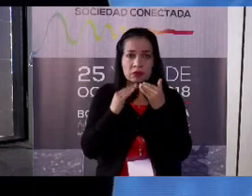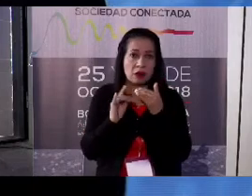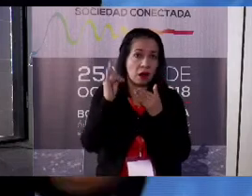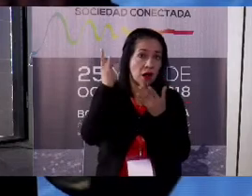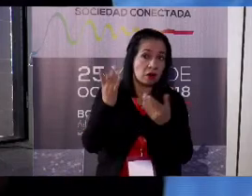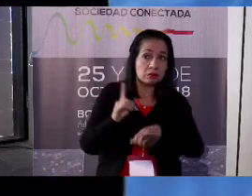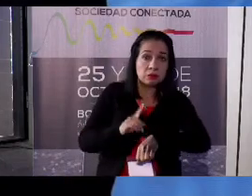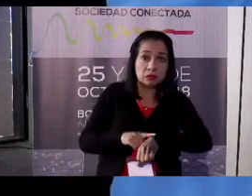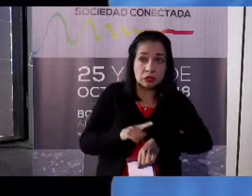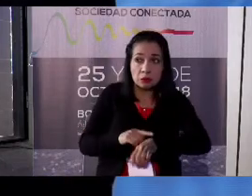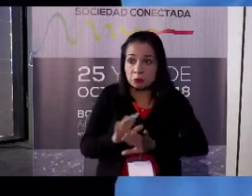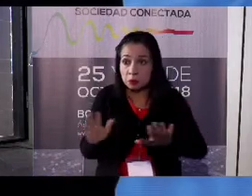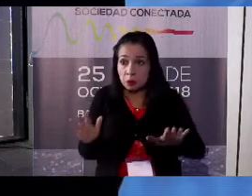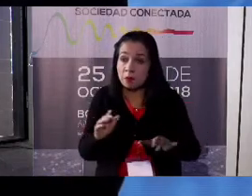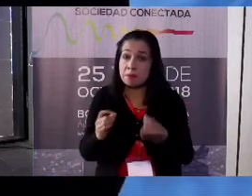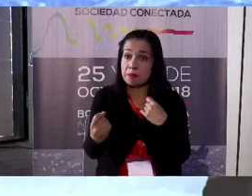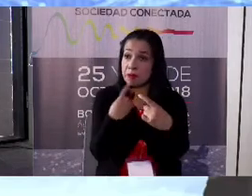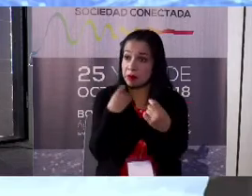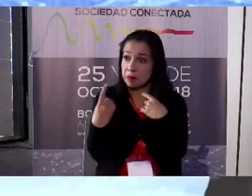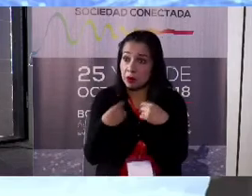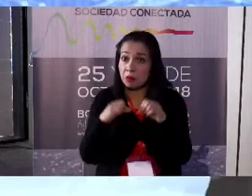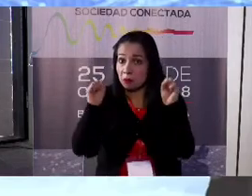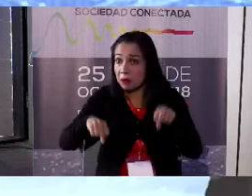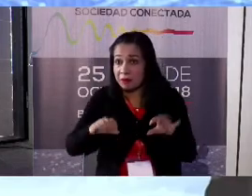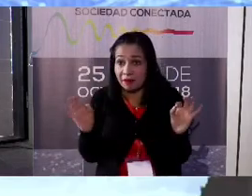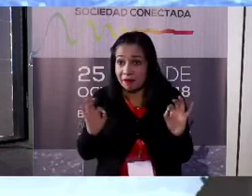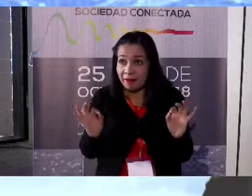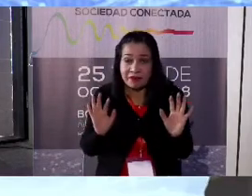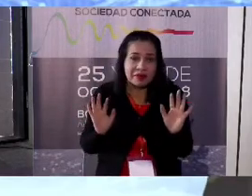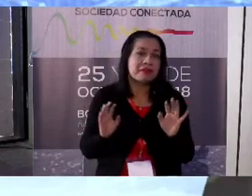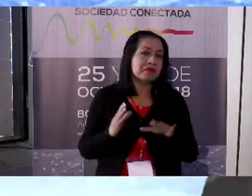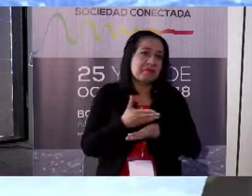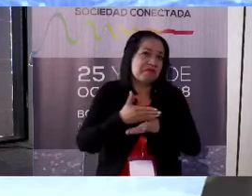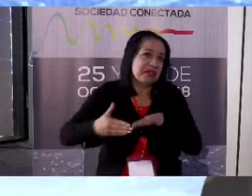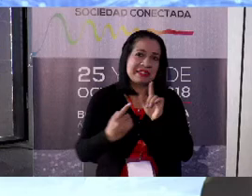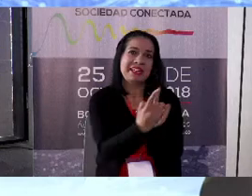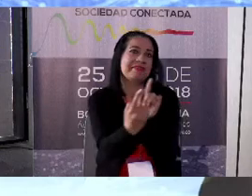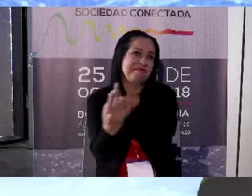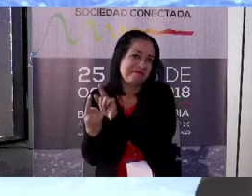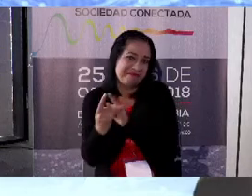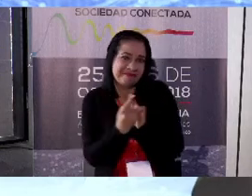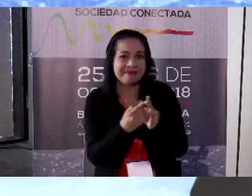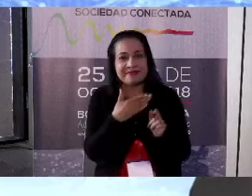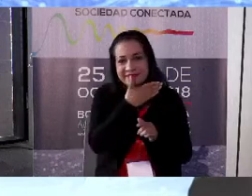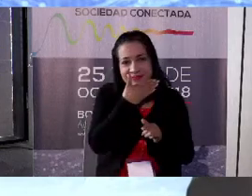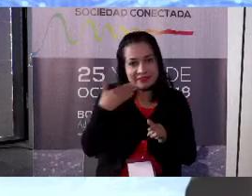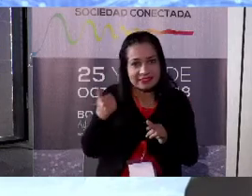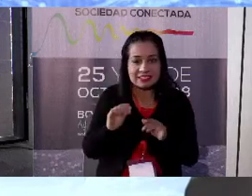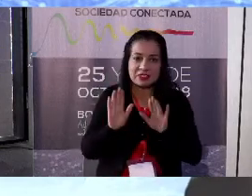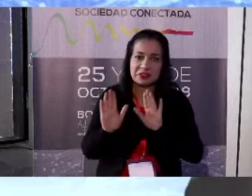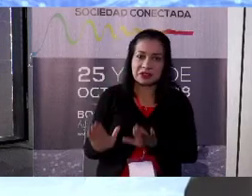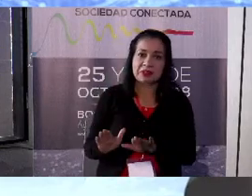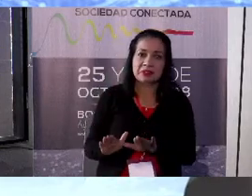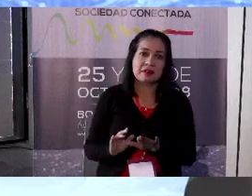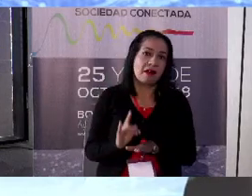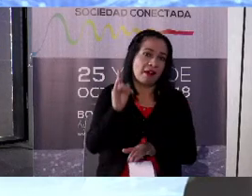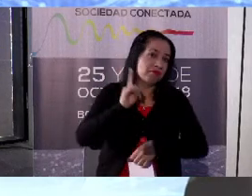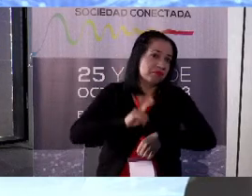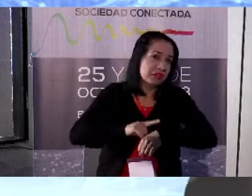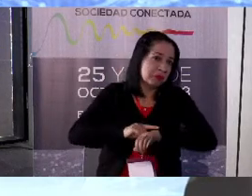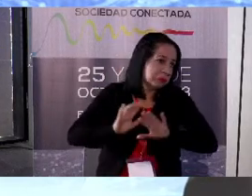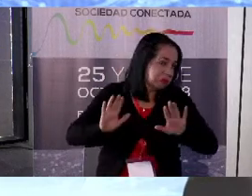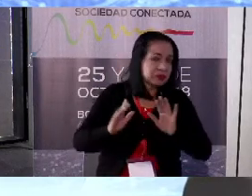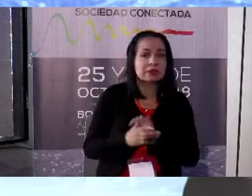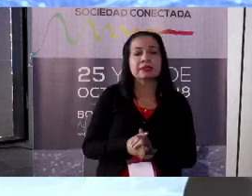hay no hay tiempo para pregunta no hay nada no cualquier cosa eh eh conversamos yo voy a estar sentado por aquí y y conversamos entonces en cualquier momento les